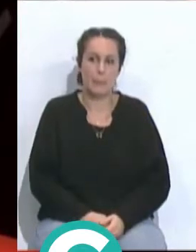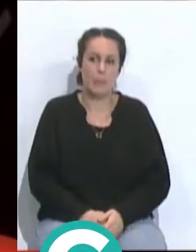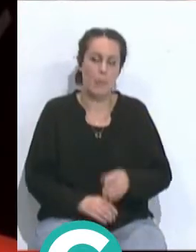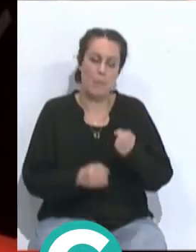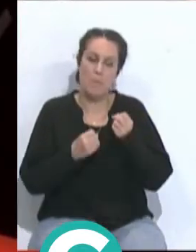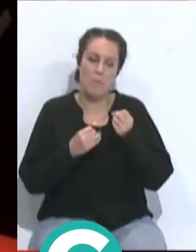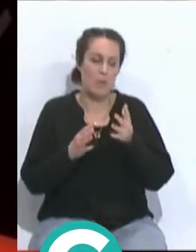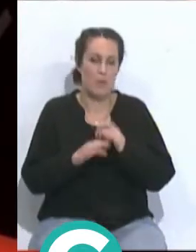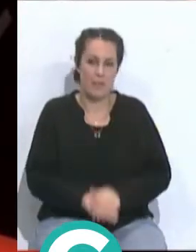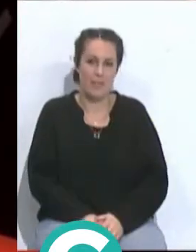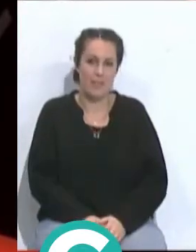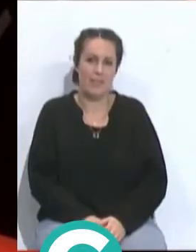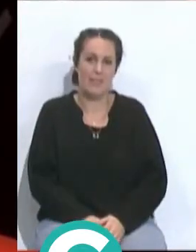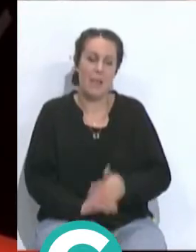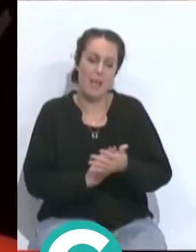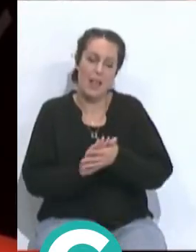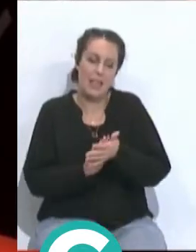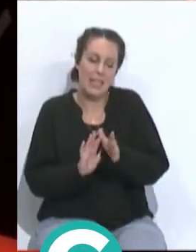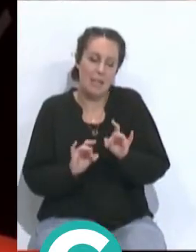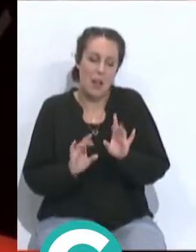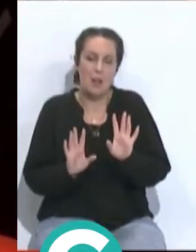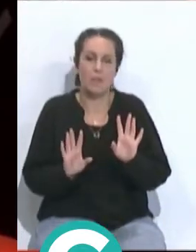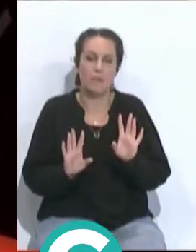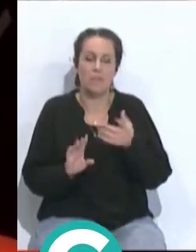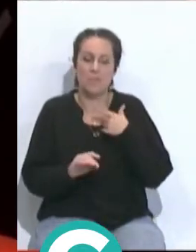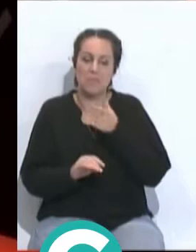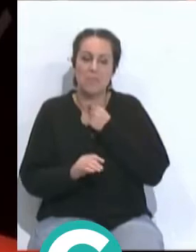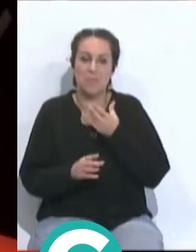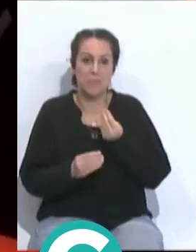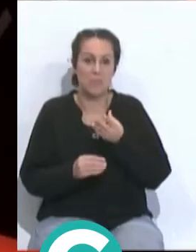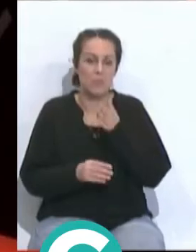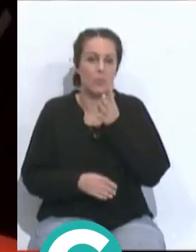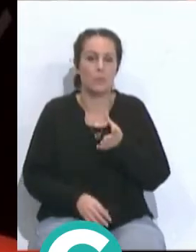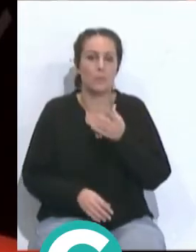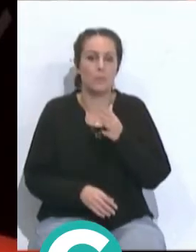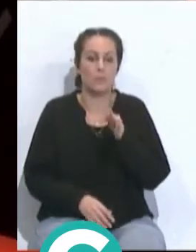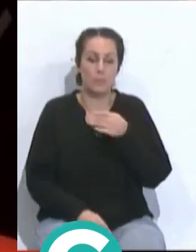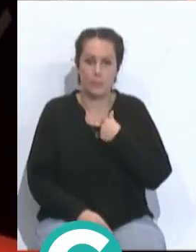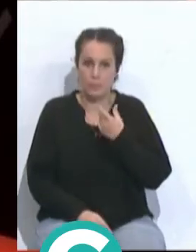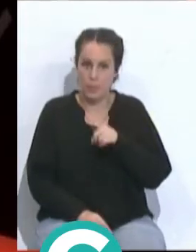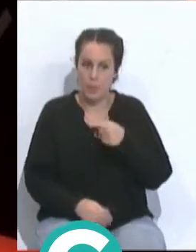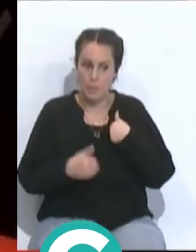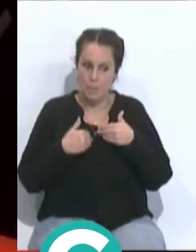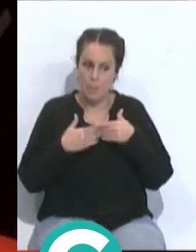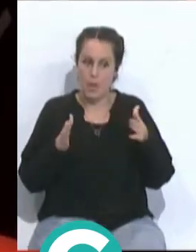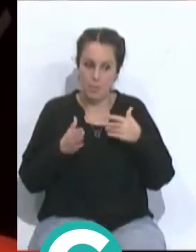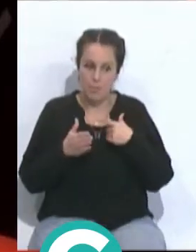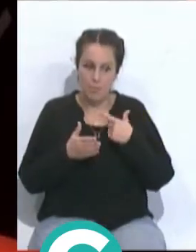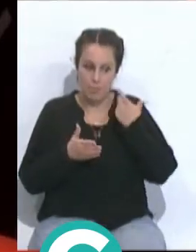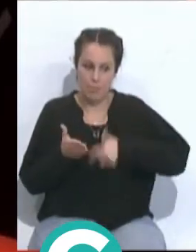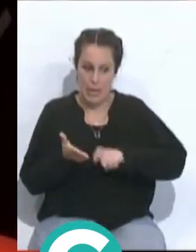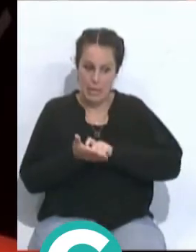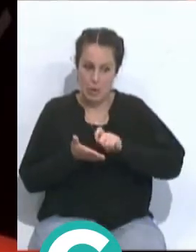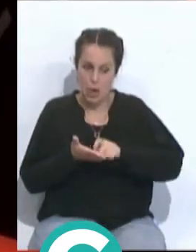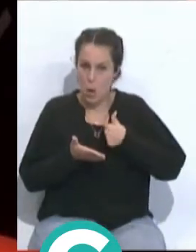todavía muy pronto para hablar, pero sí que es verdad que me ha gustado mucho porque además yo también me estreno, ¿no? como escritora, ¿no? Uh-huh. No